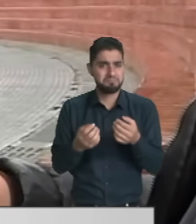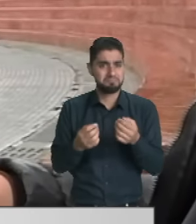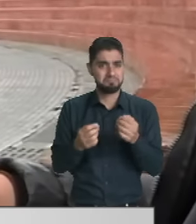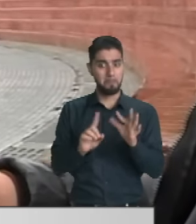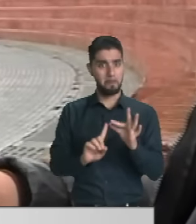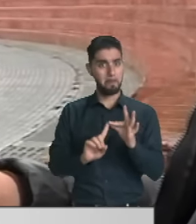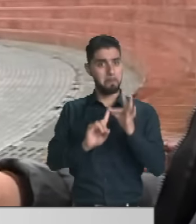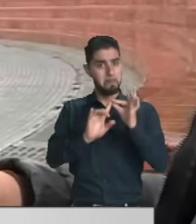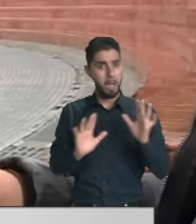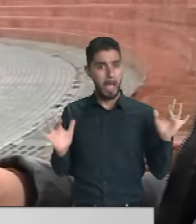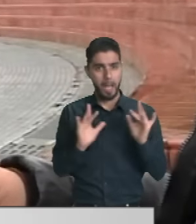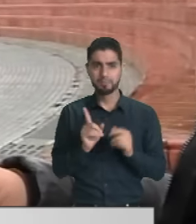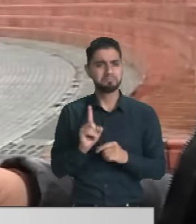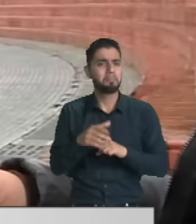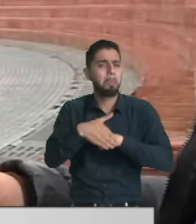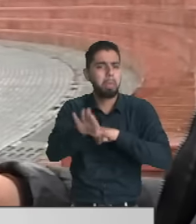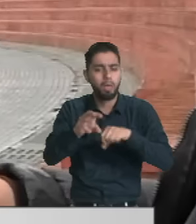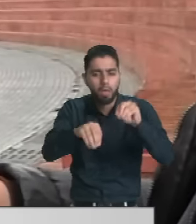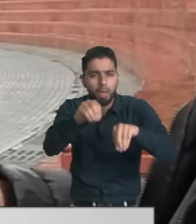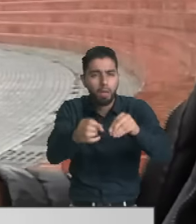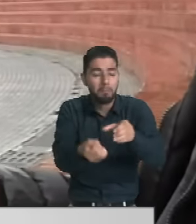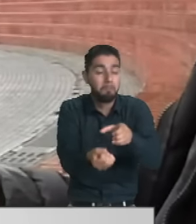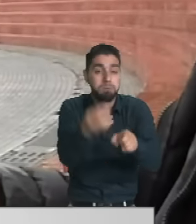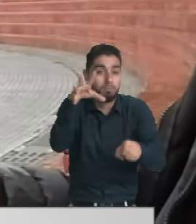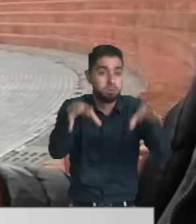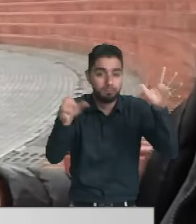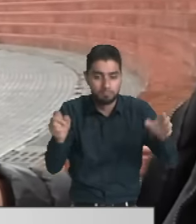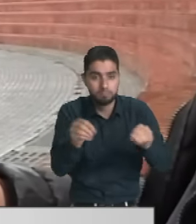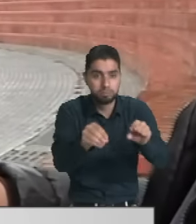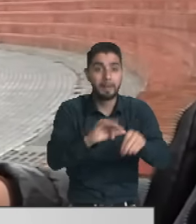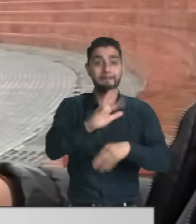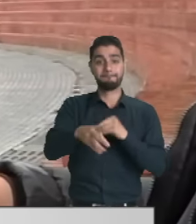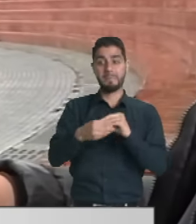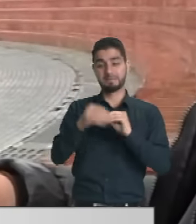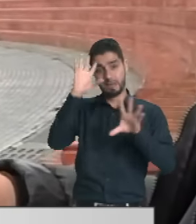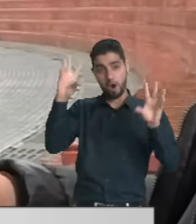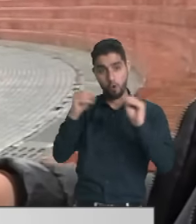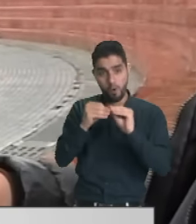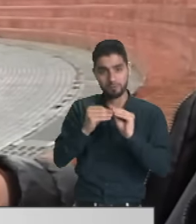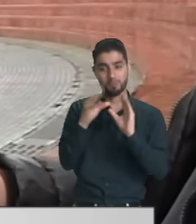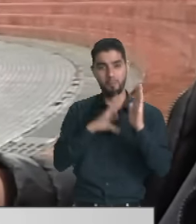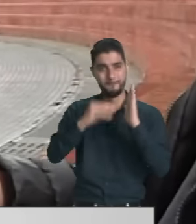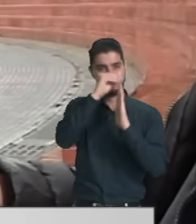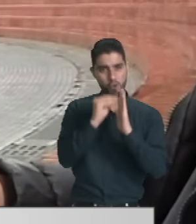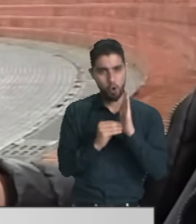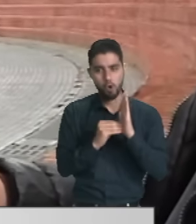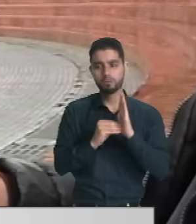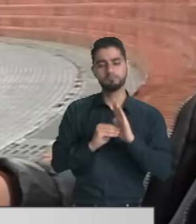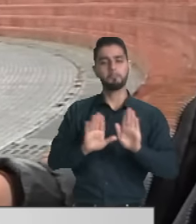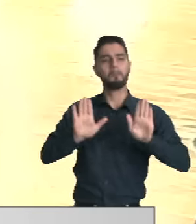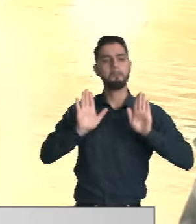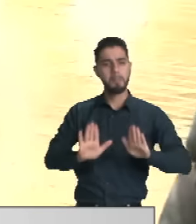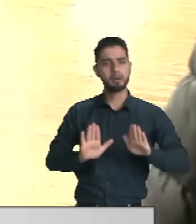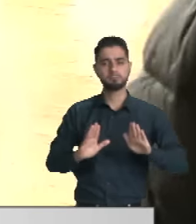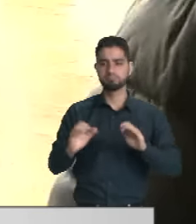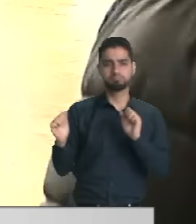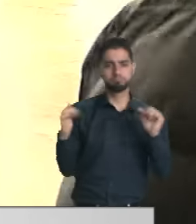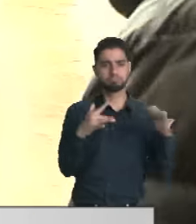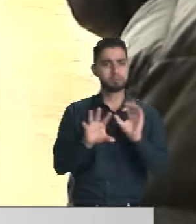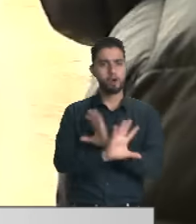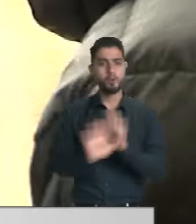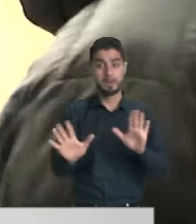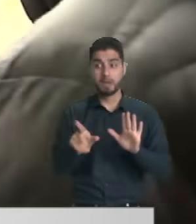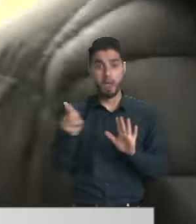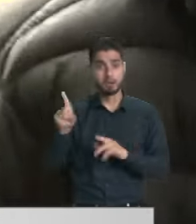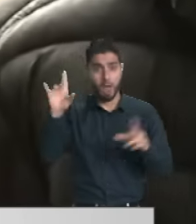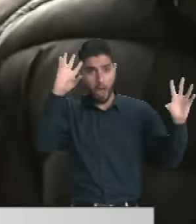cabe sumar que es una violación a los protocolos del cese al fuego bilateral que este grupo mantiene con el gobierno nacional. El gobernador de